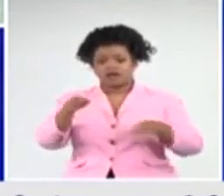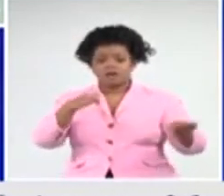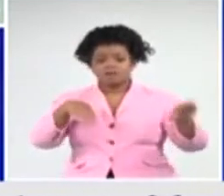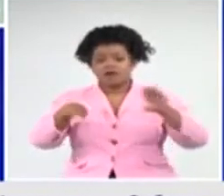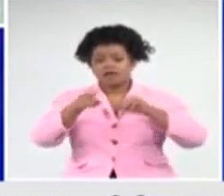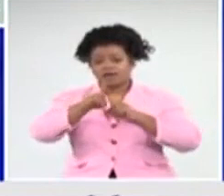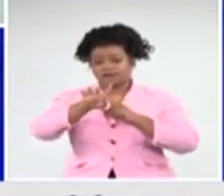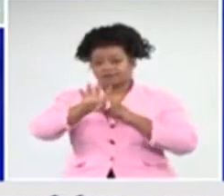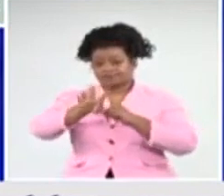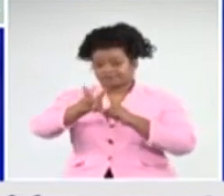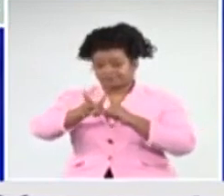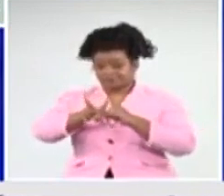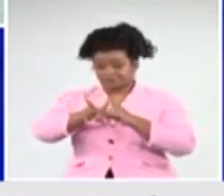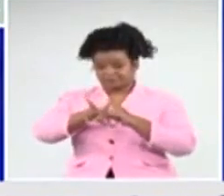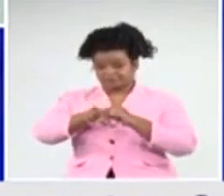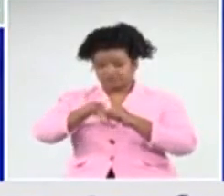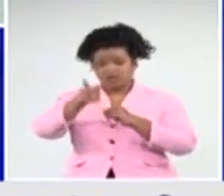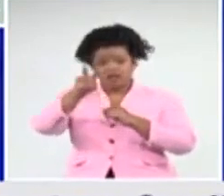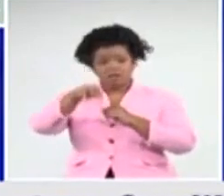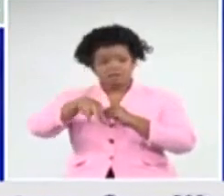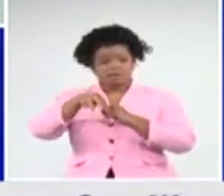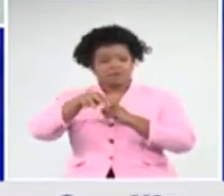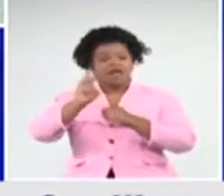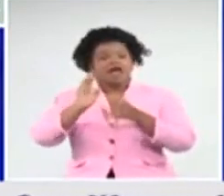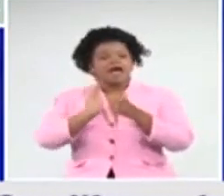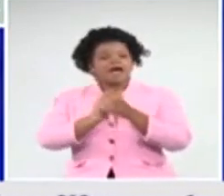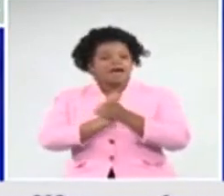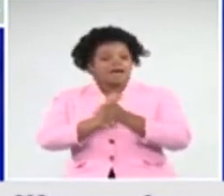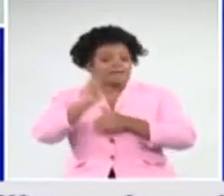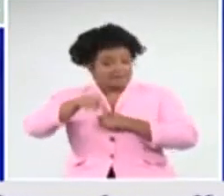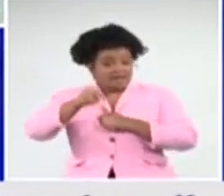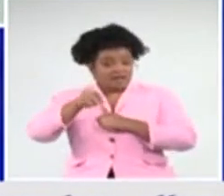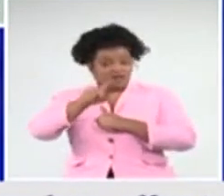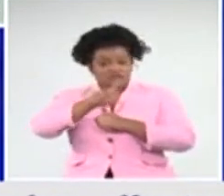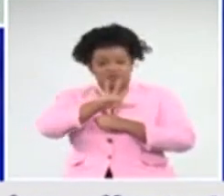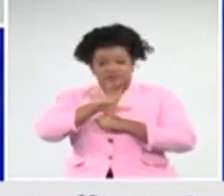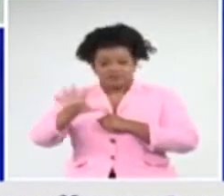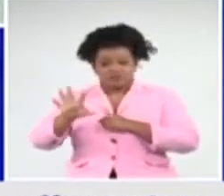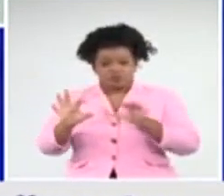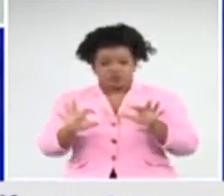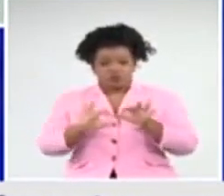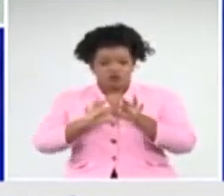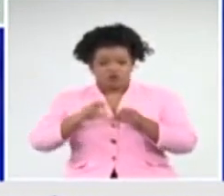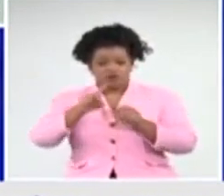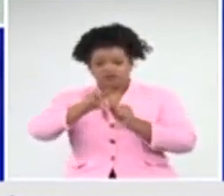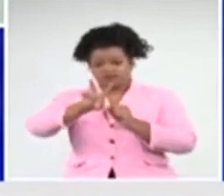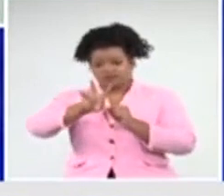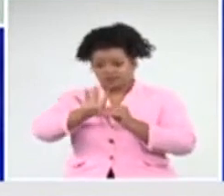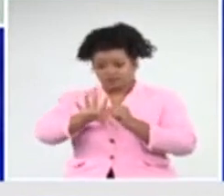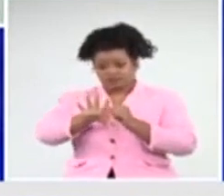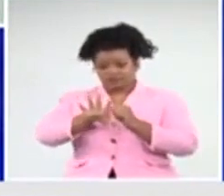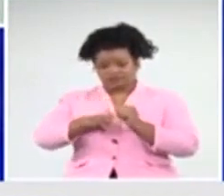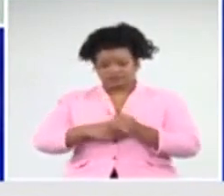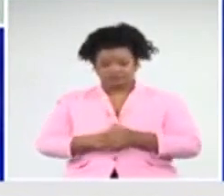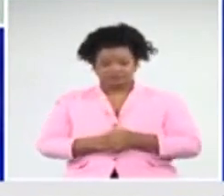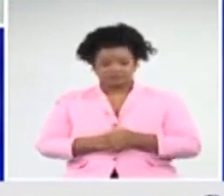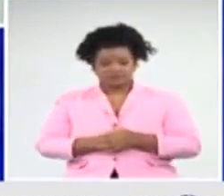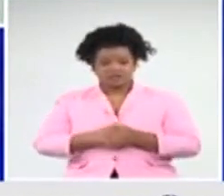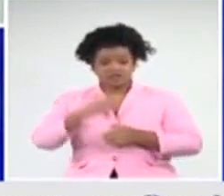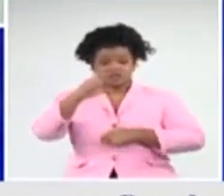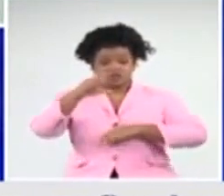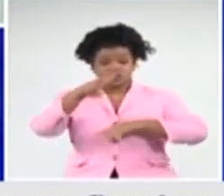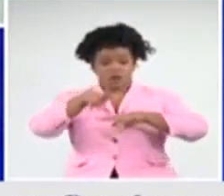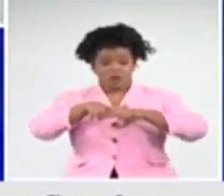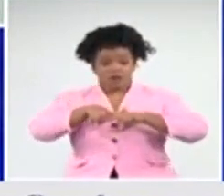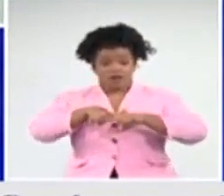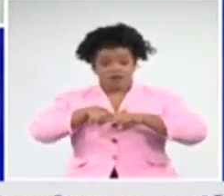142, Marianao 135, Guanabacoa 134 y Centro Habana